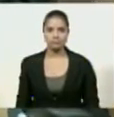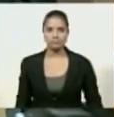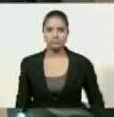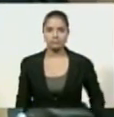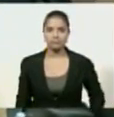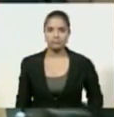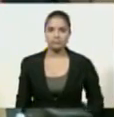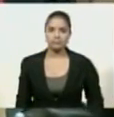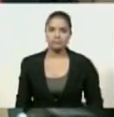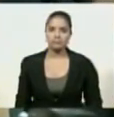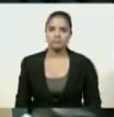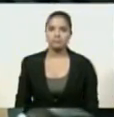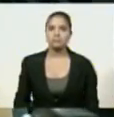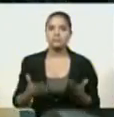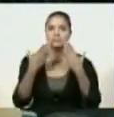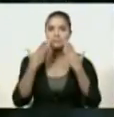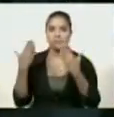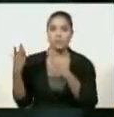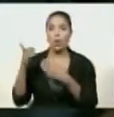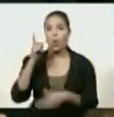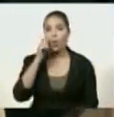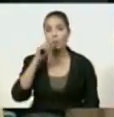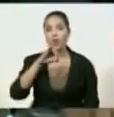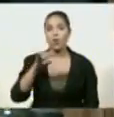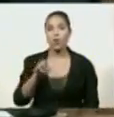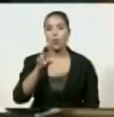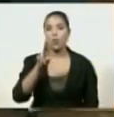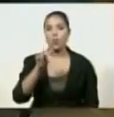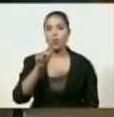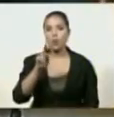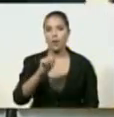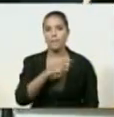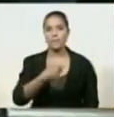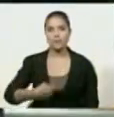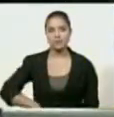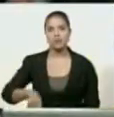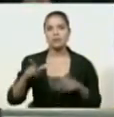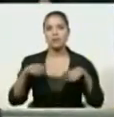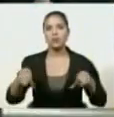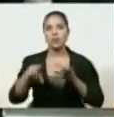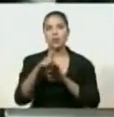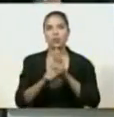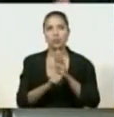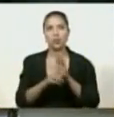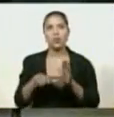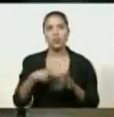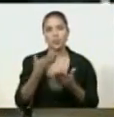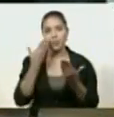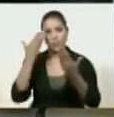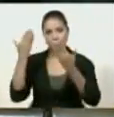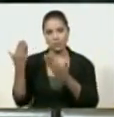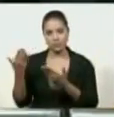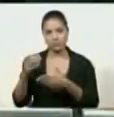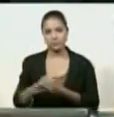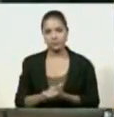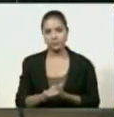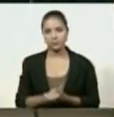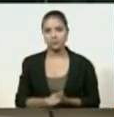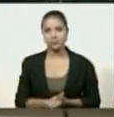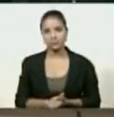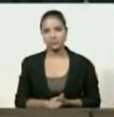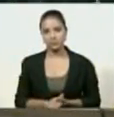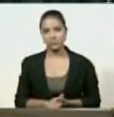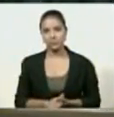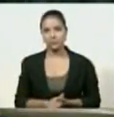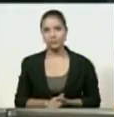Escuchábamos palabras del magistrado Juan Mendoza, presidente de la Sala Constitucional, quien, como ustedes han podido apreciar a través de las pantallas venezolanas de